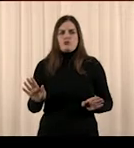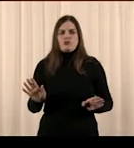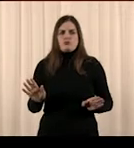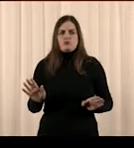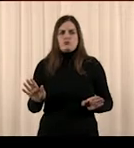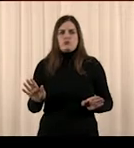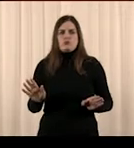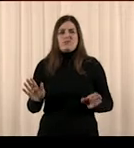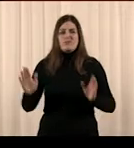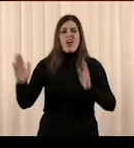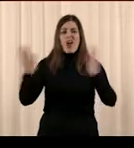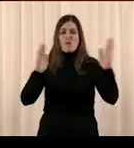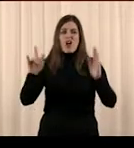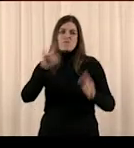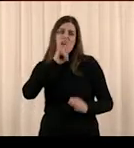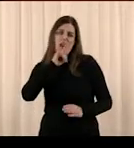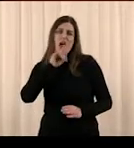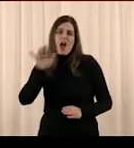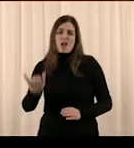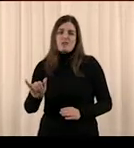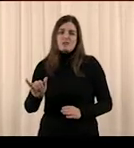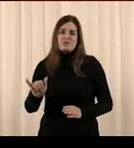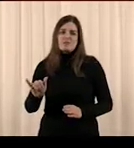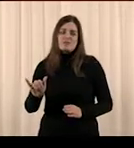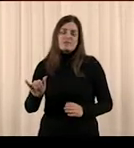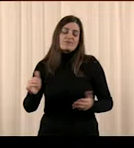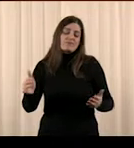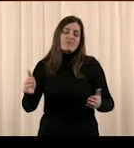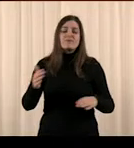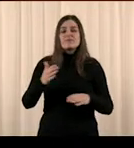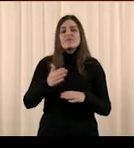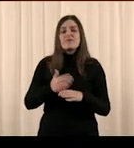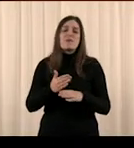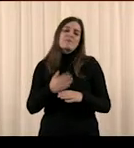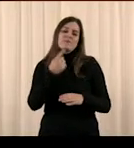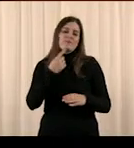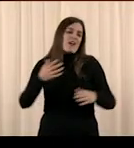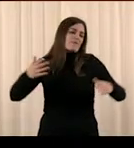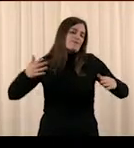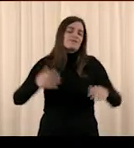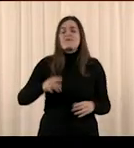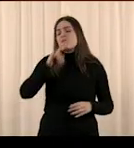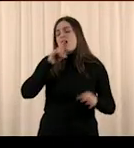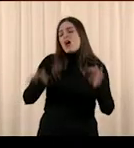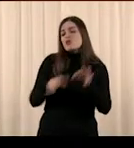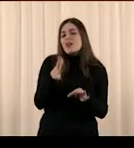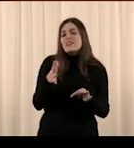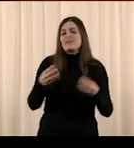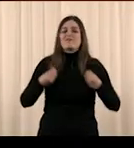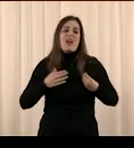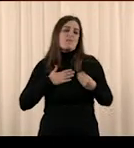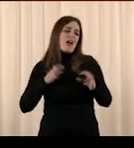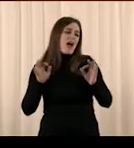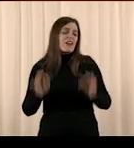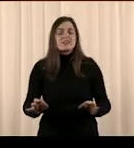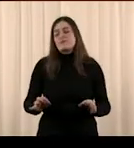Cuando vienen tiempos malos, decimos, es mi suerte, mi destino, es